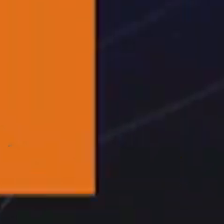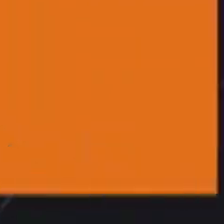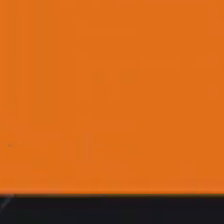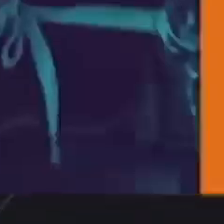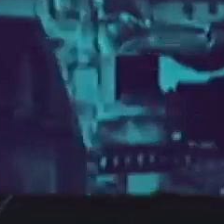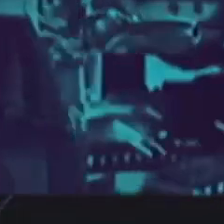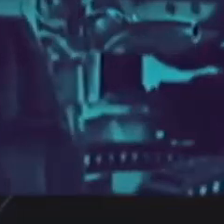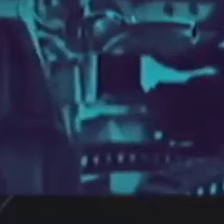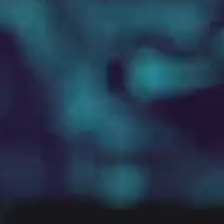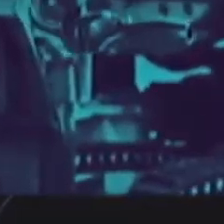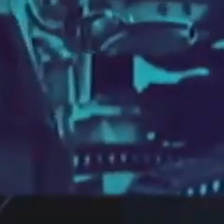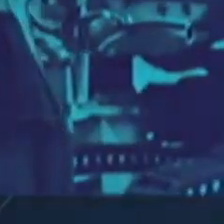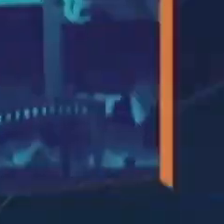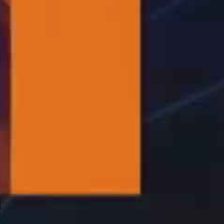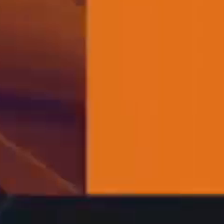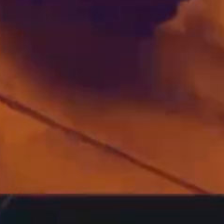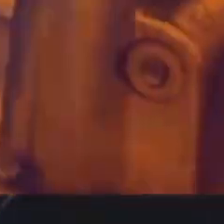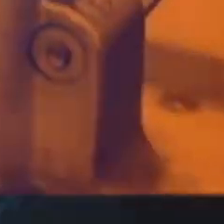2